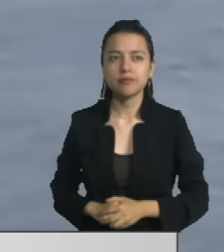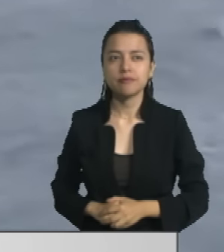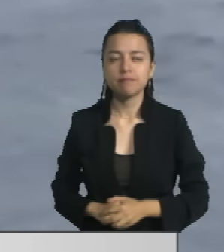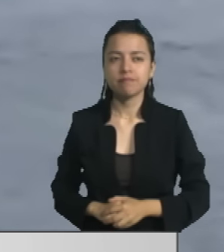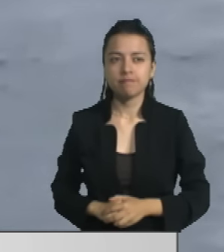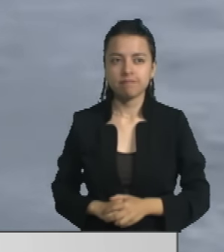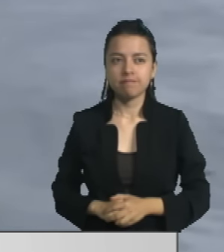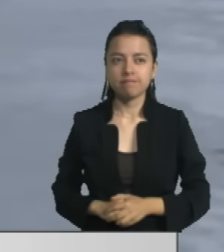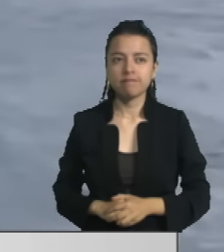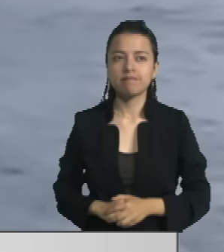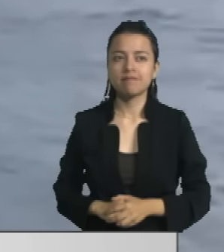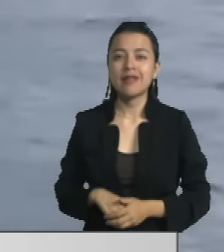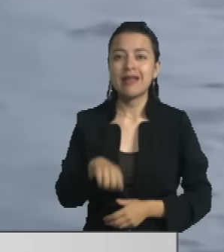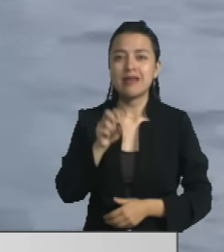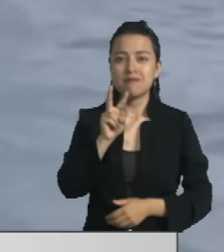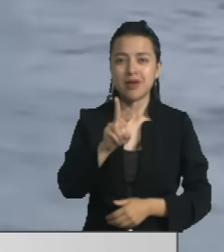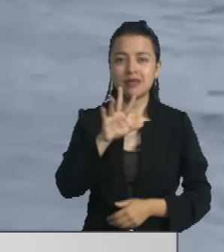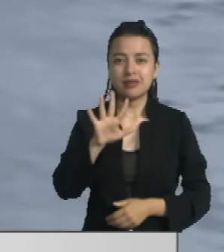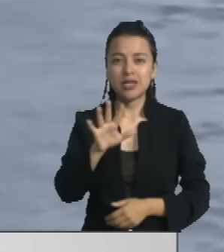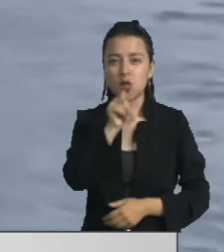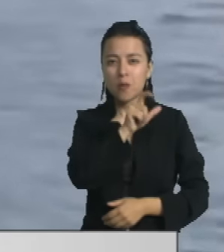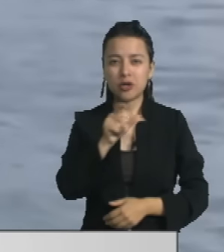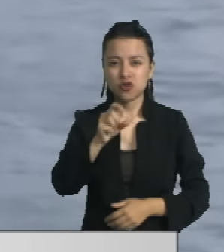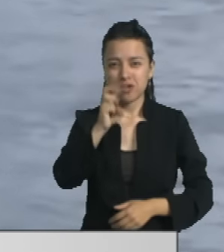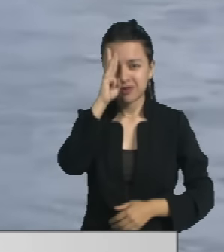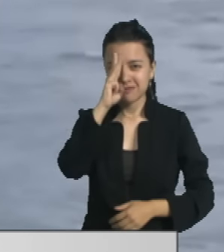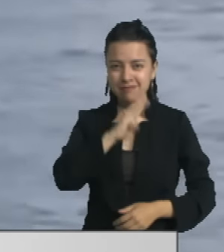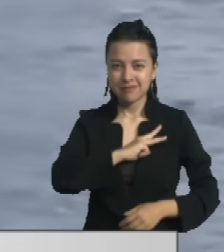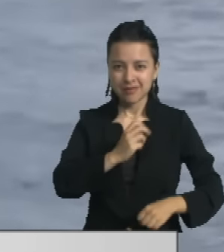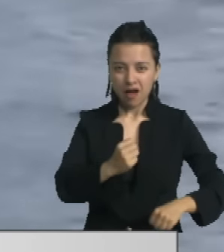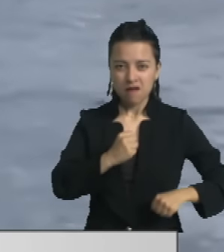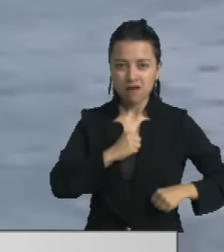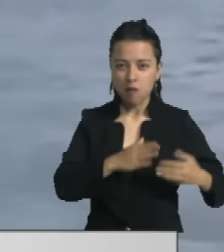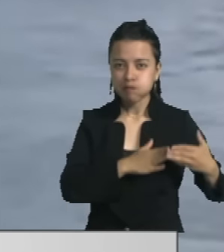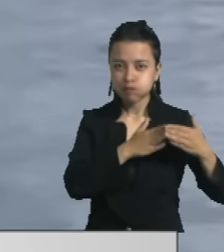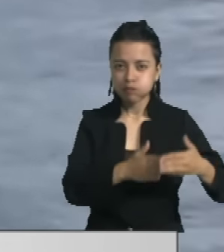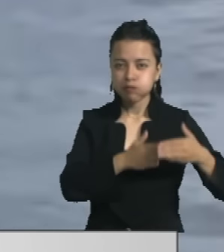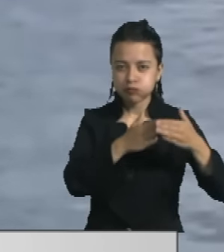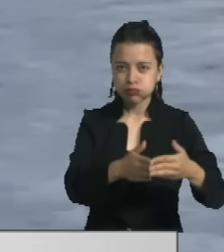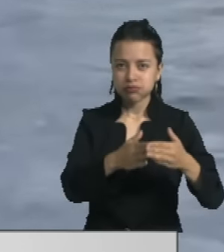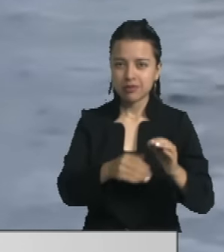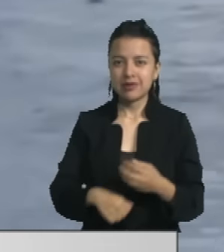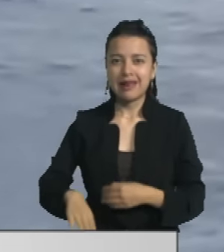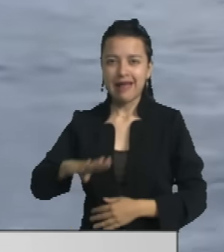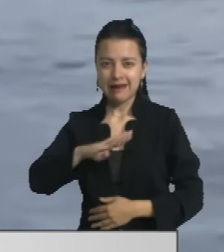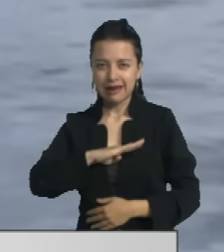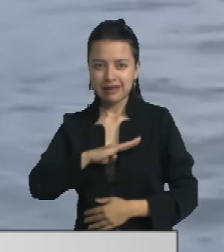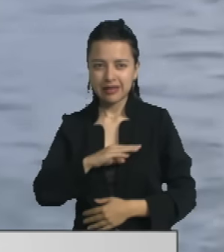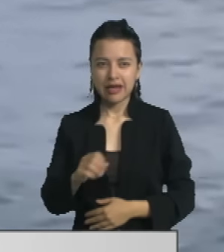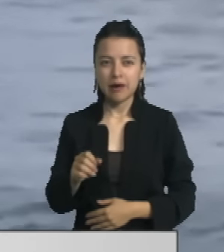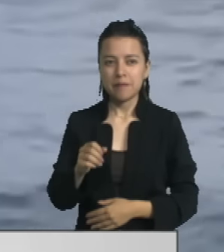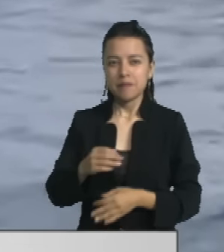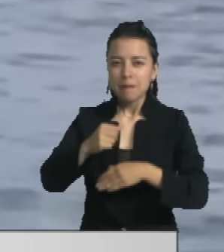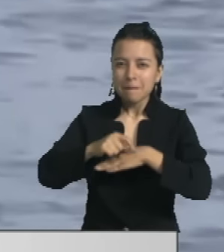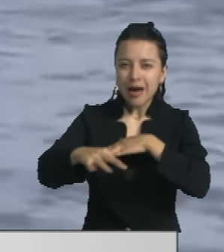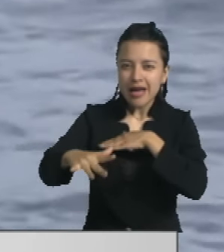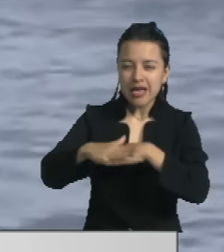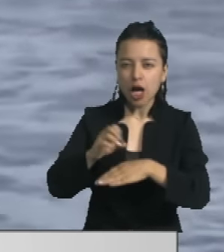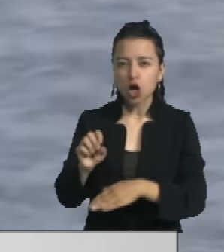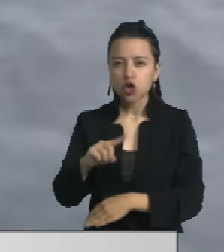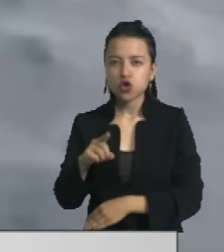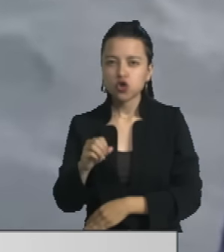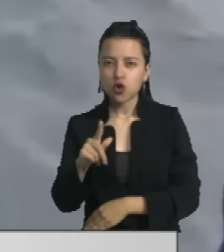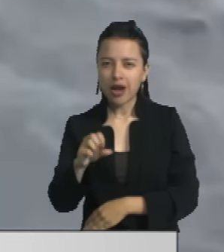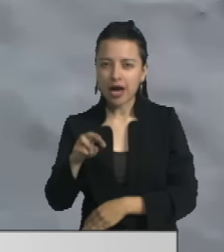conjunto de cerca de 25 personas de la armada de Colombia la alcaldía de vall Solano la corporación Autónoma regional para el desarrollo sostenible del